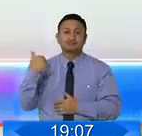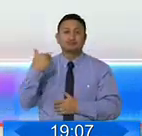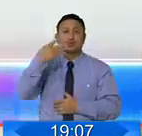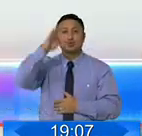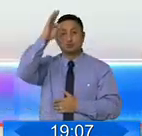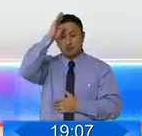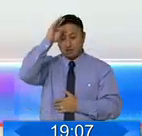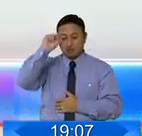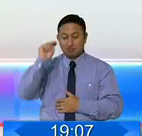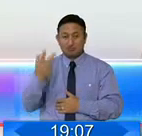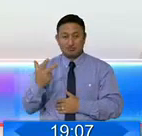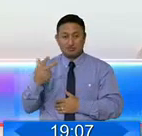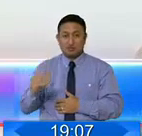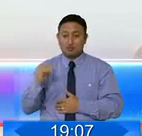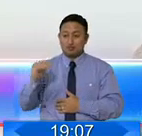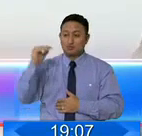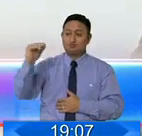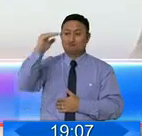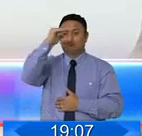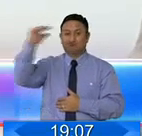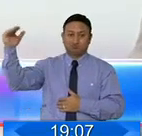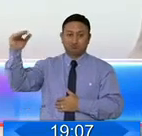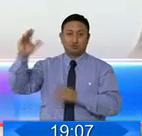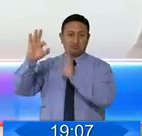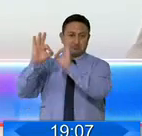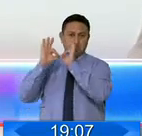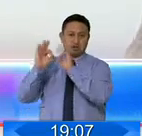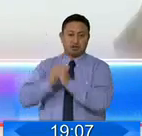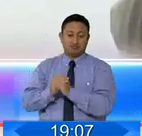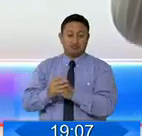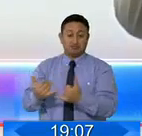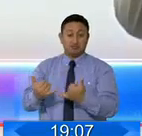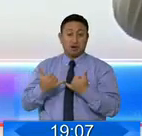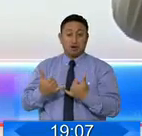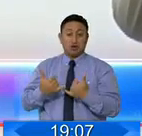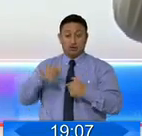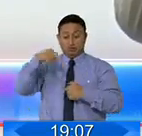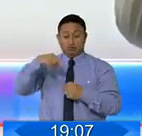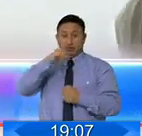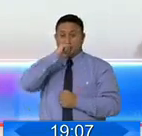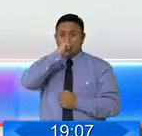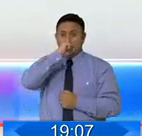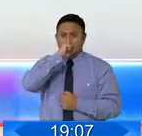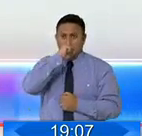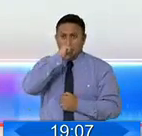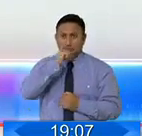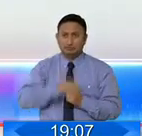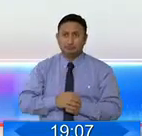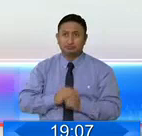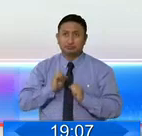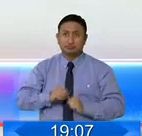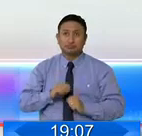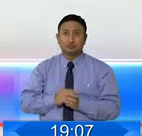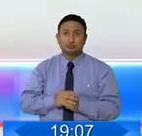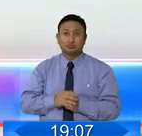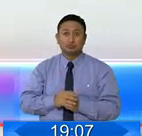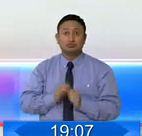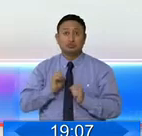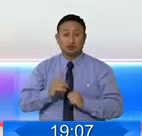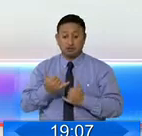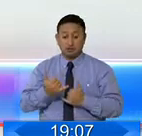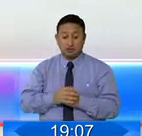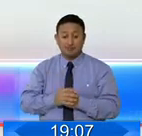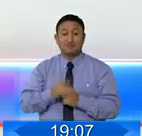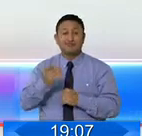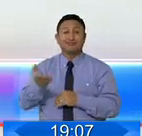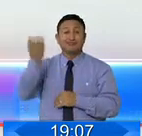nivel, un hospital que ahora se da el lujo de pelear quirófanos por trasplantes,